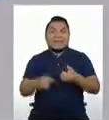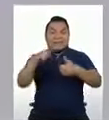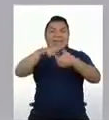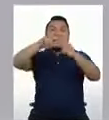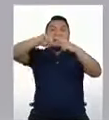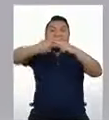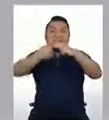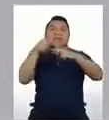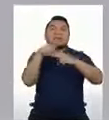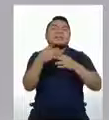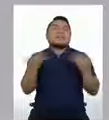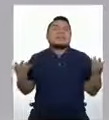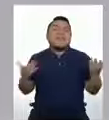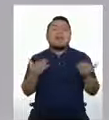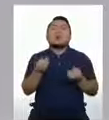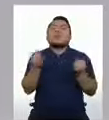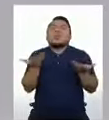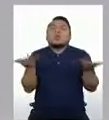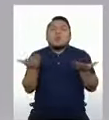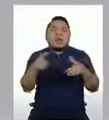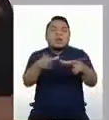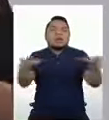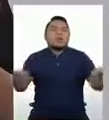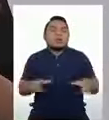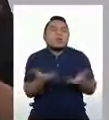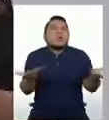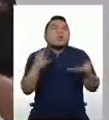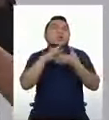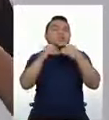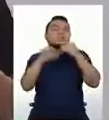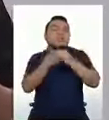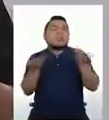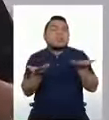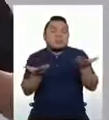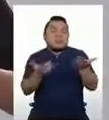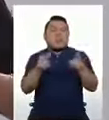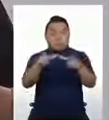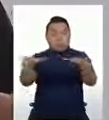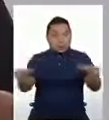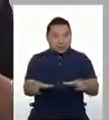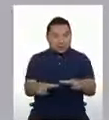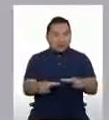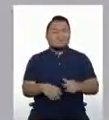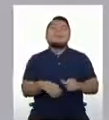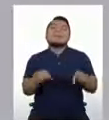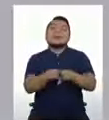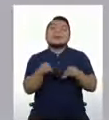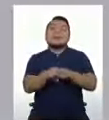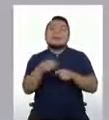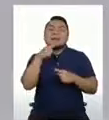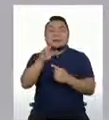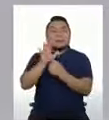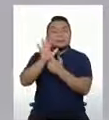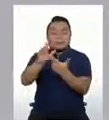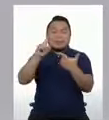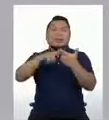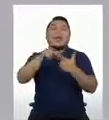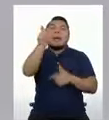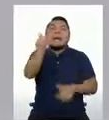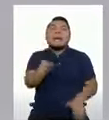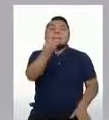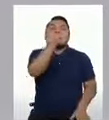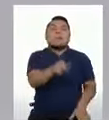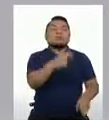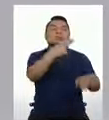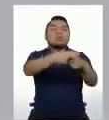encontrar datos que te mostrarán dónde están sucediendo los hechos, es decir, el lugar. Además, se presentarán a los personajes que